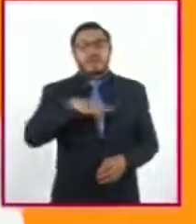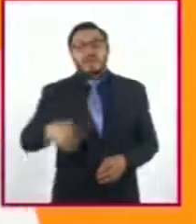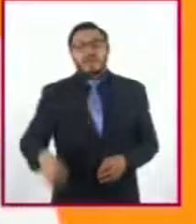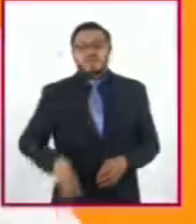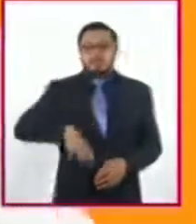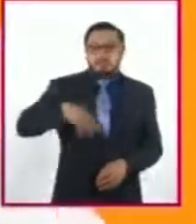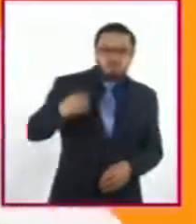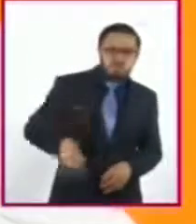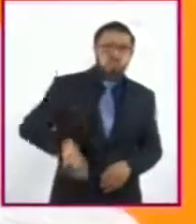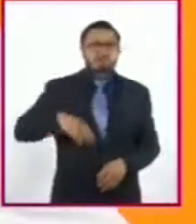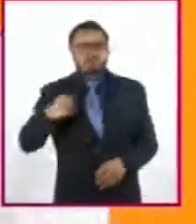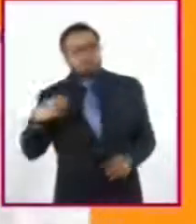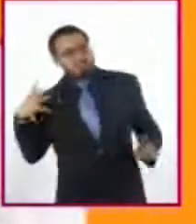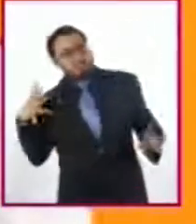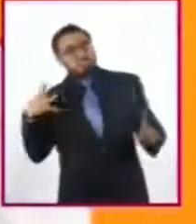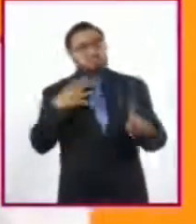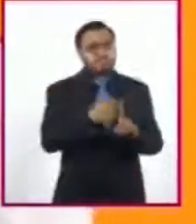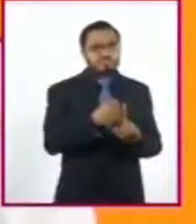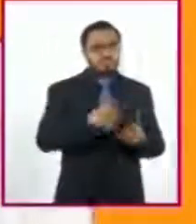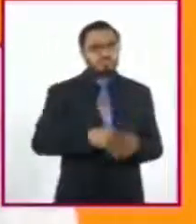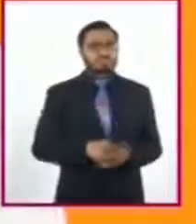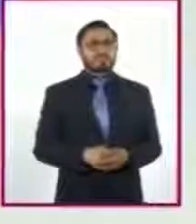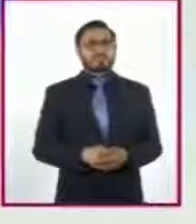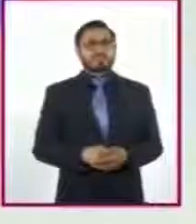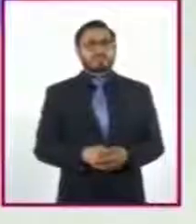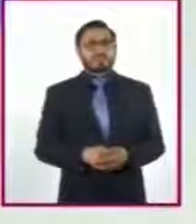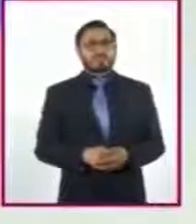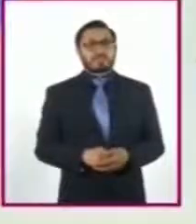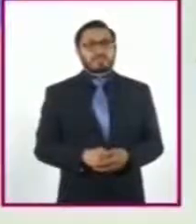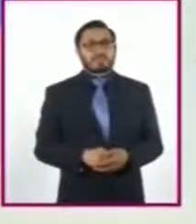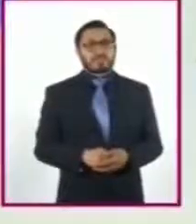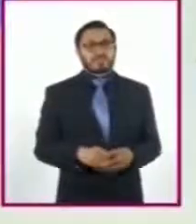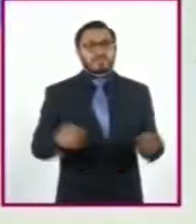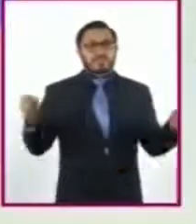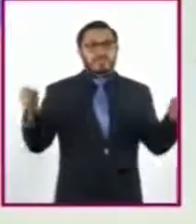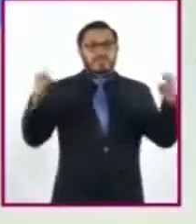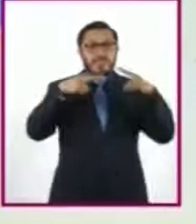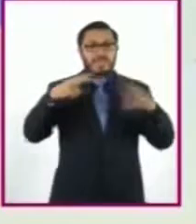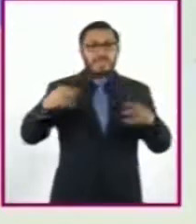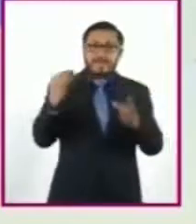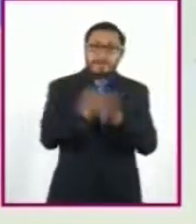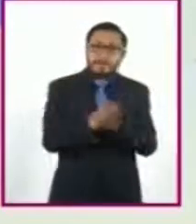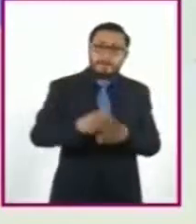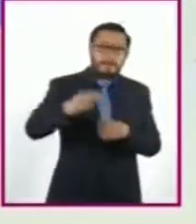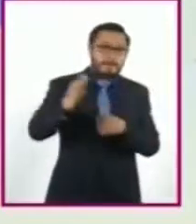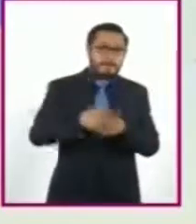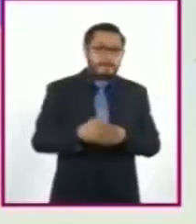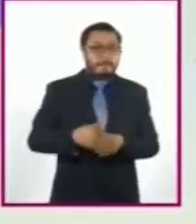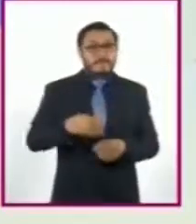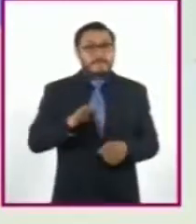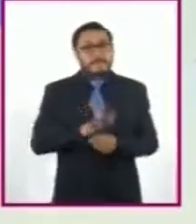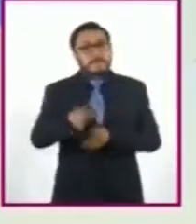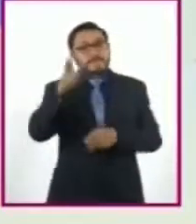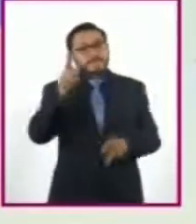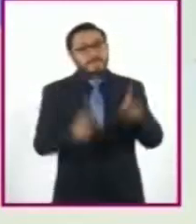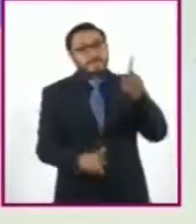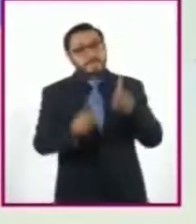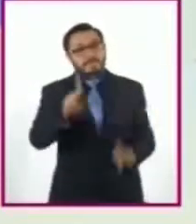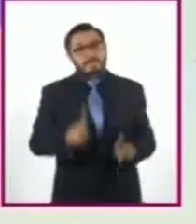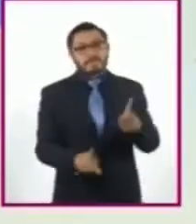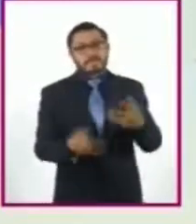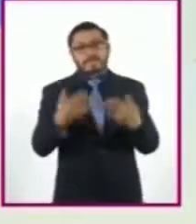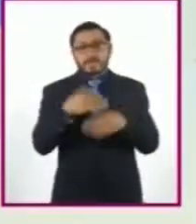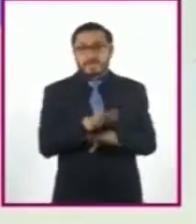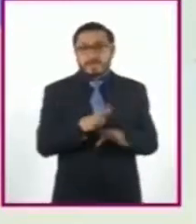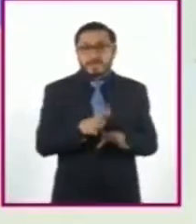y alcanzar tus expectativas. Nos vemos en otra sesión donde platicaremos acerca